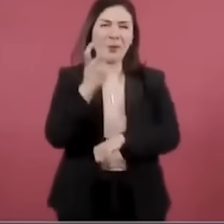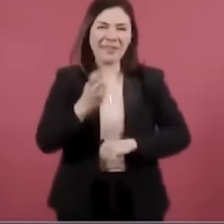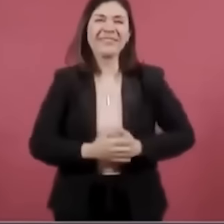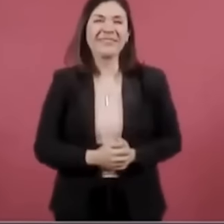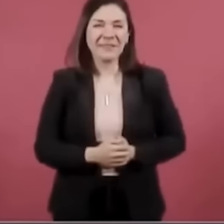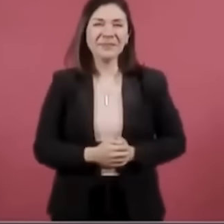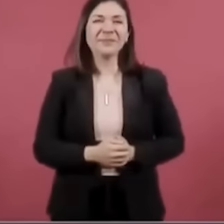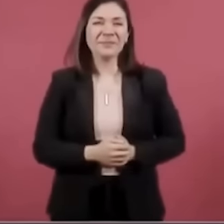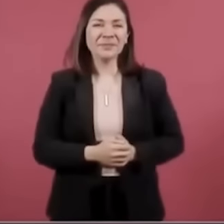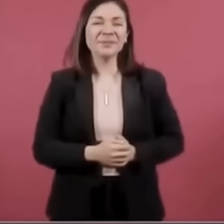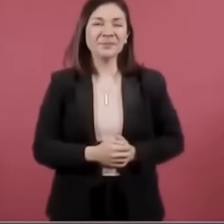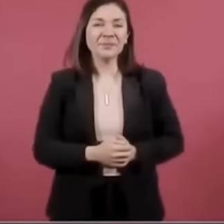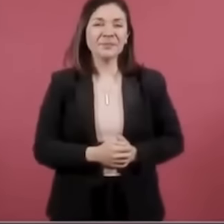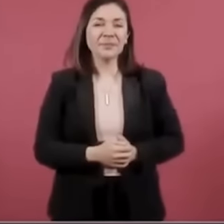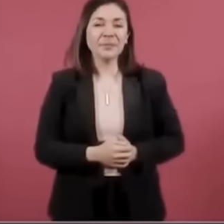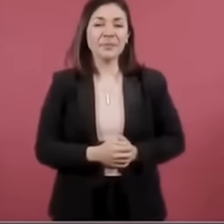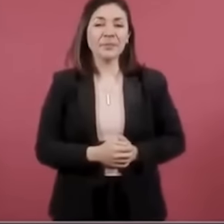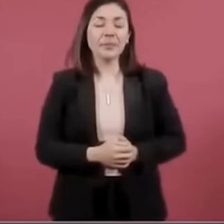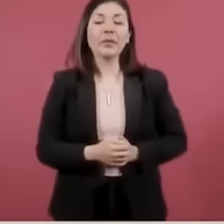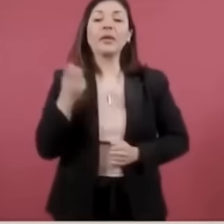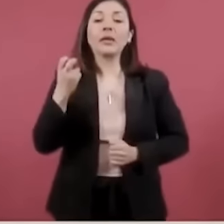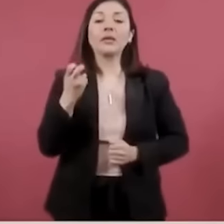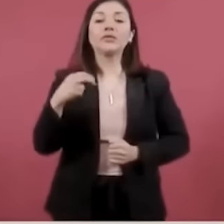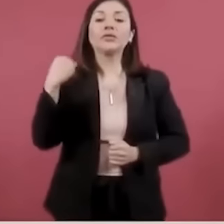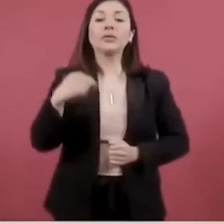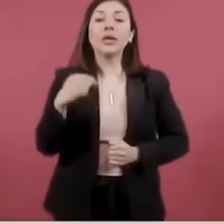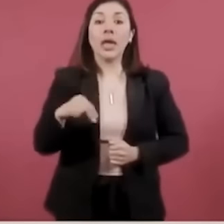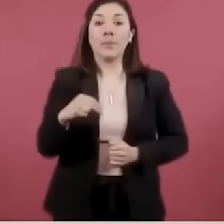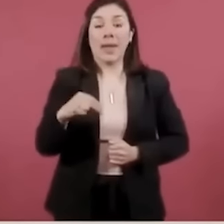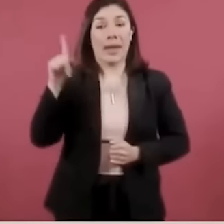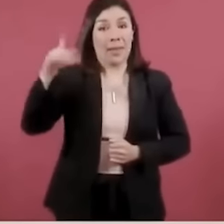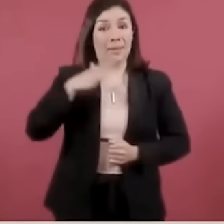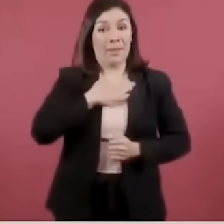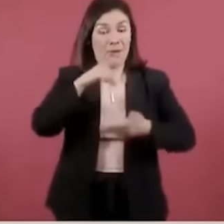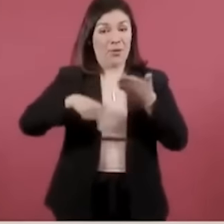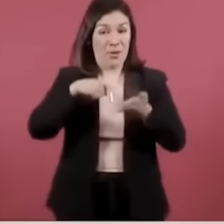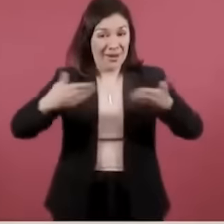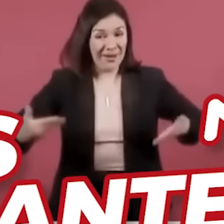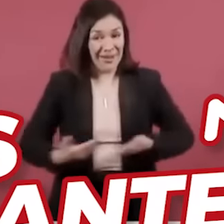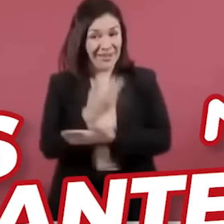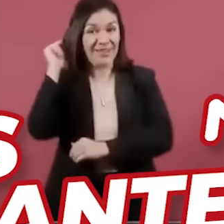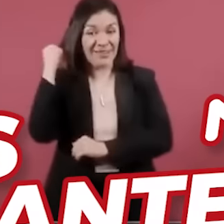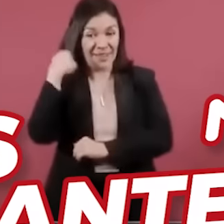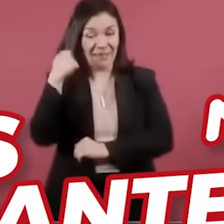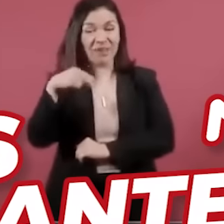Y se le llama en mi tierra tutupiche.